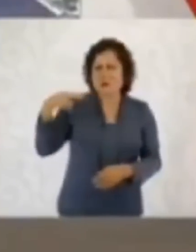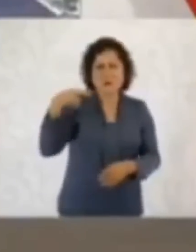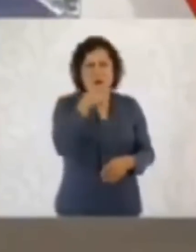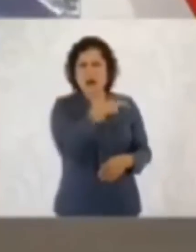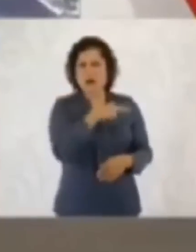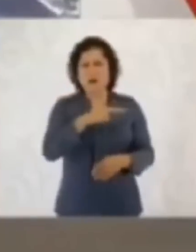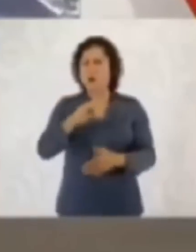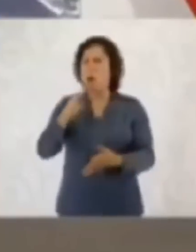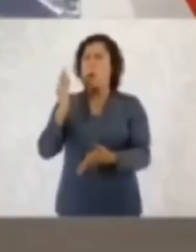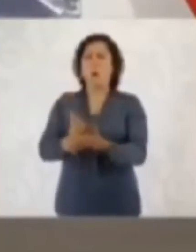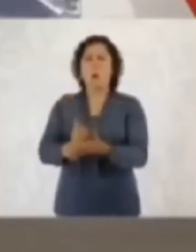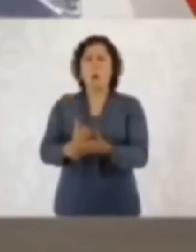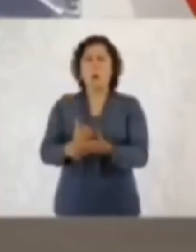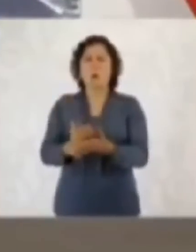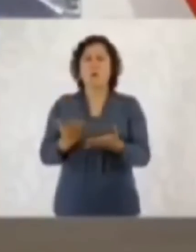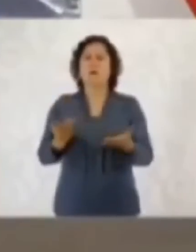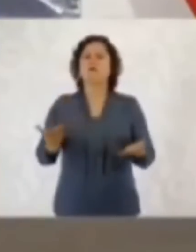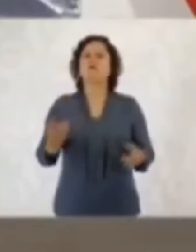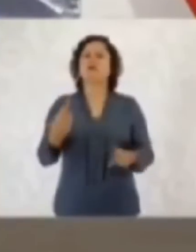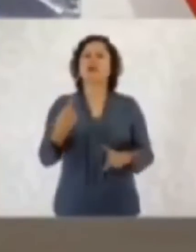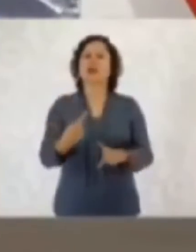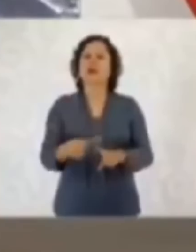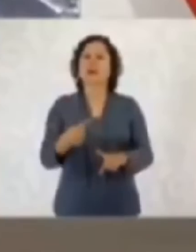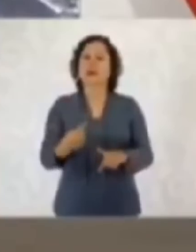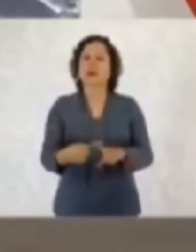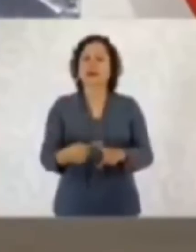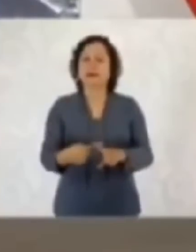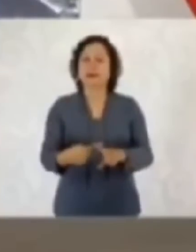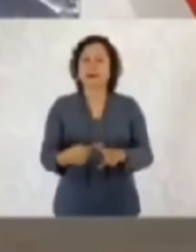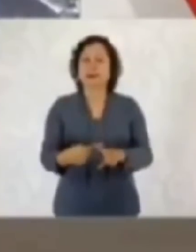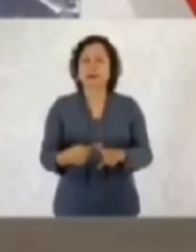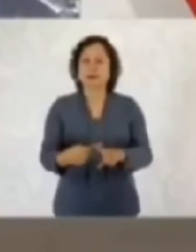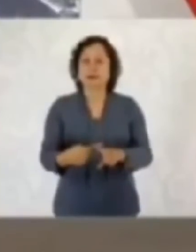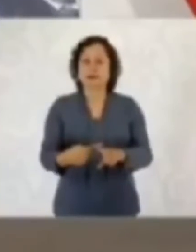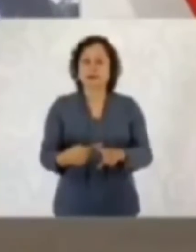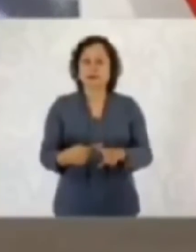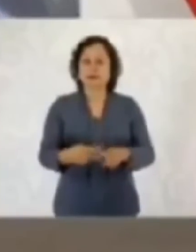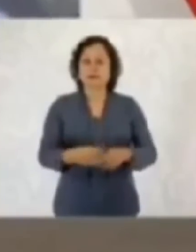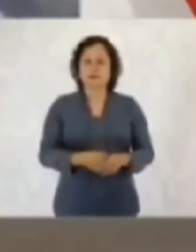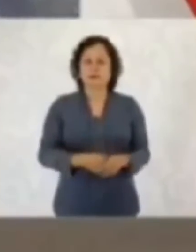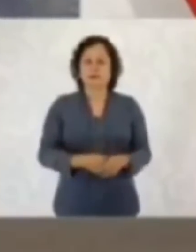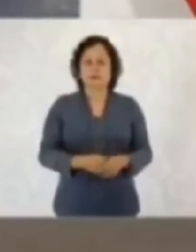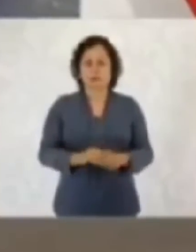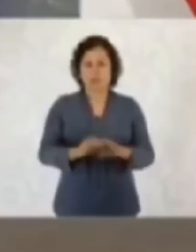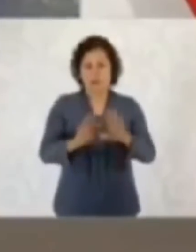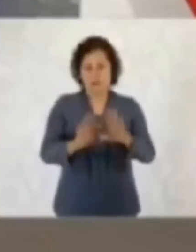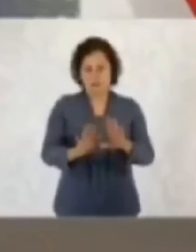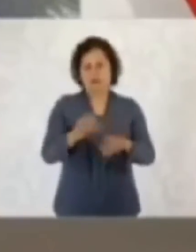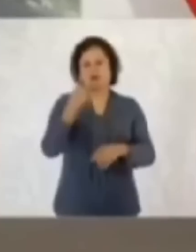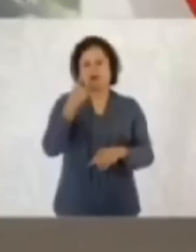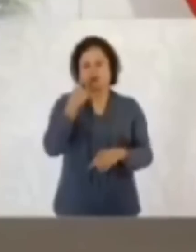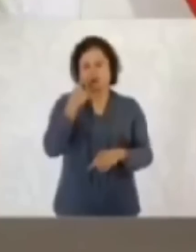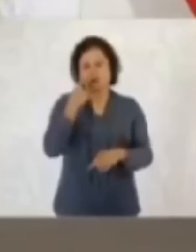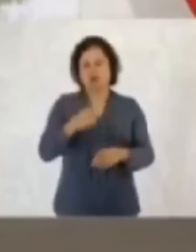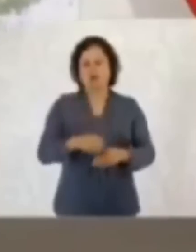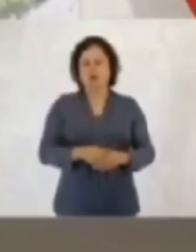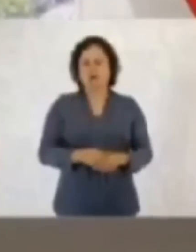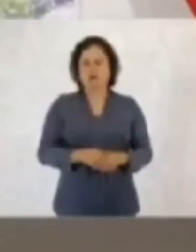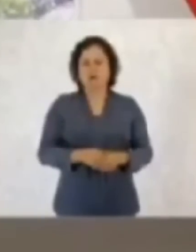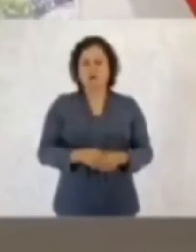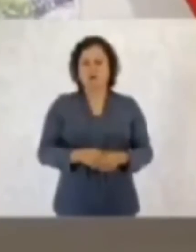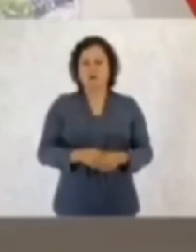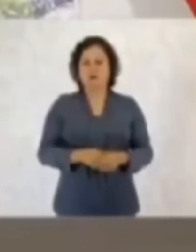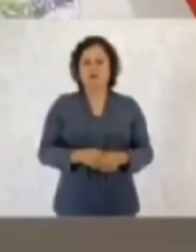¿quién realizó este procedimiento? Quien se presenta a informarnos que